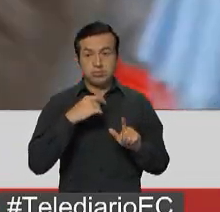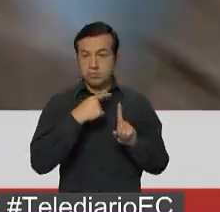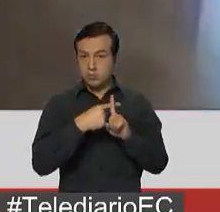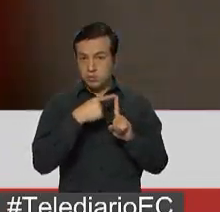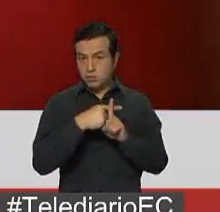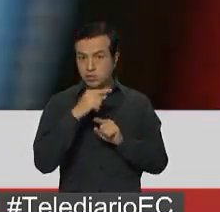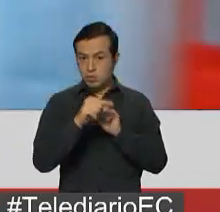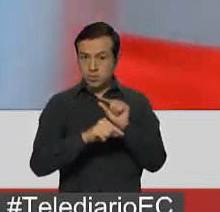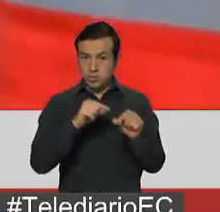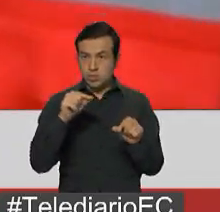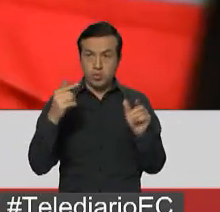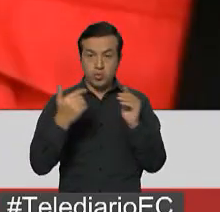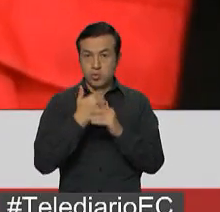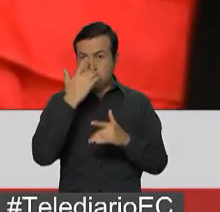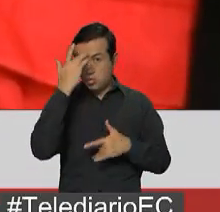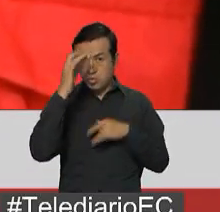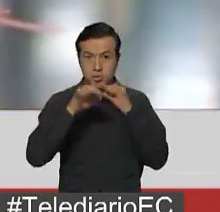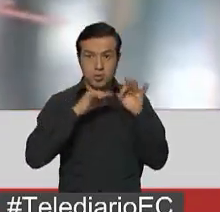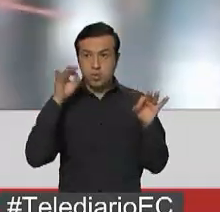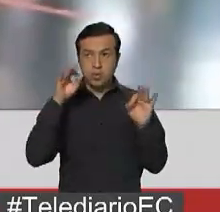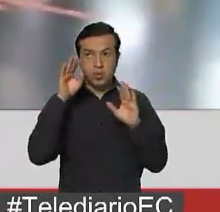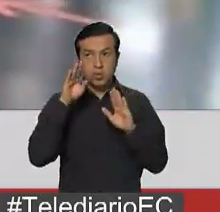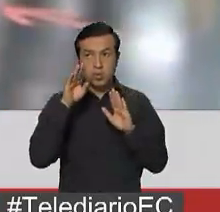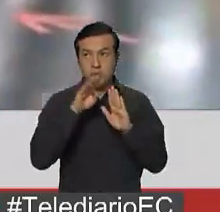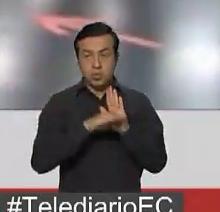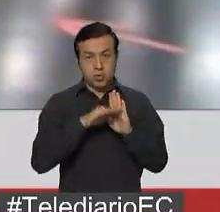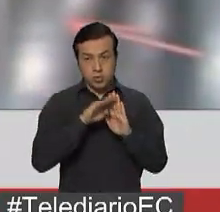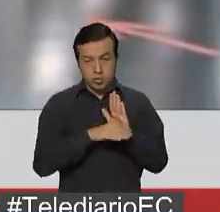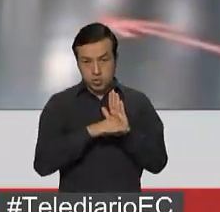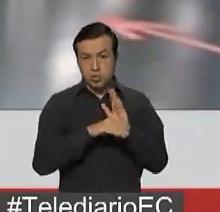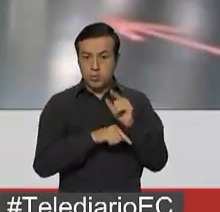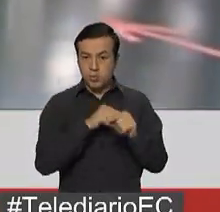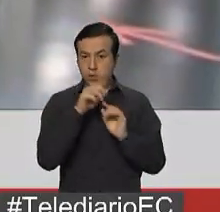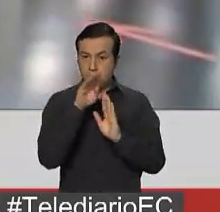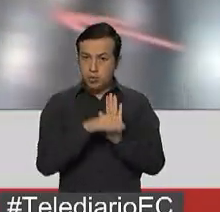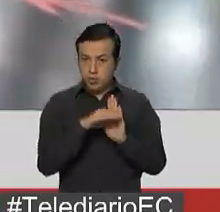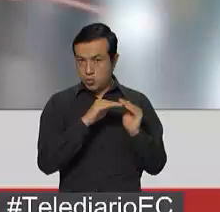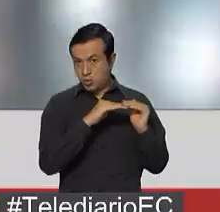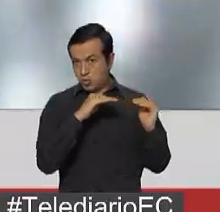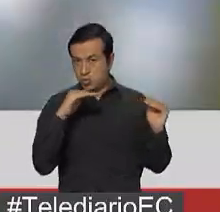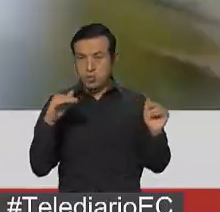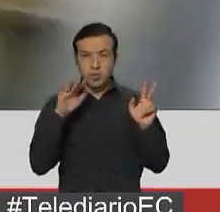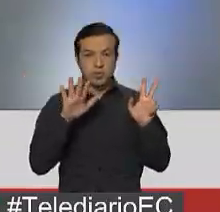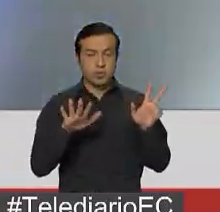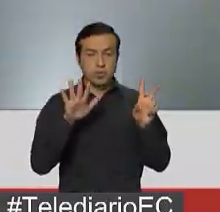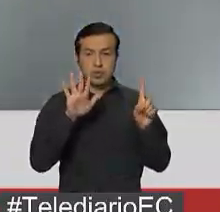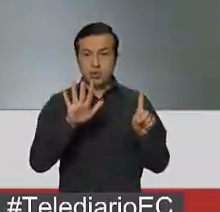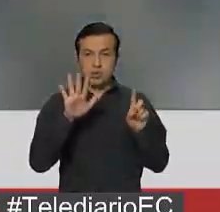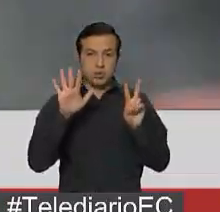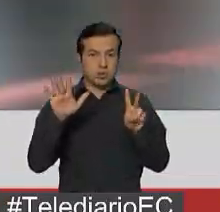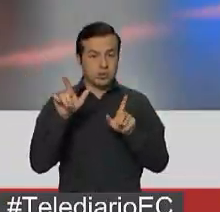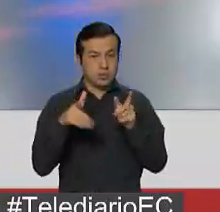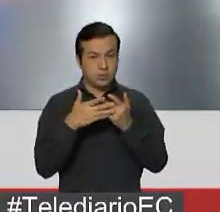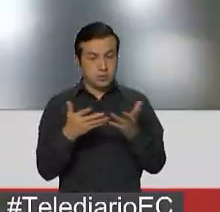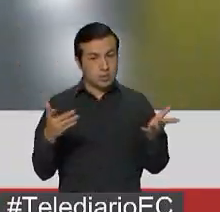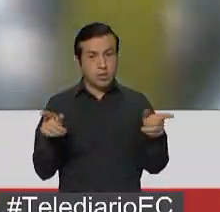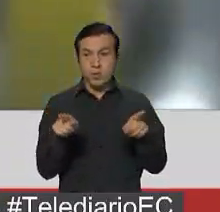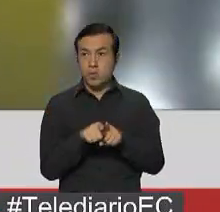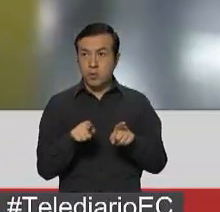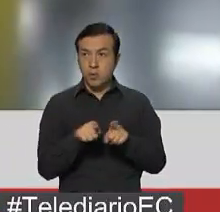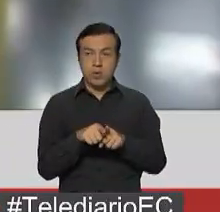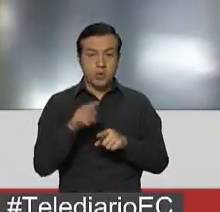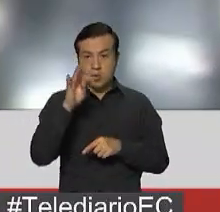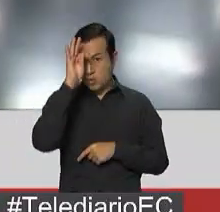el número de nuevos casos confirmados sigue la misma tendencia a la estabilización con 867 lo mismo para las